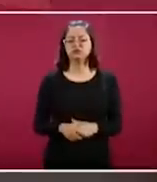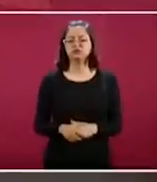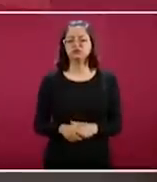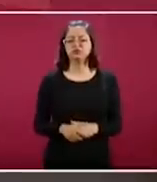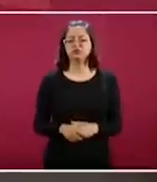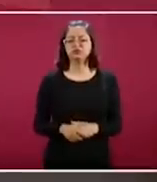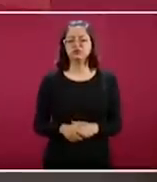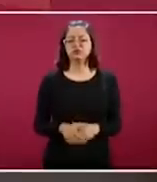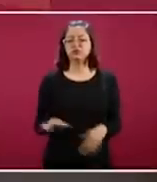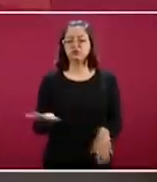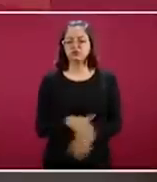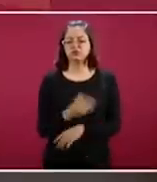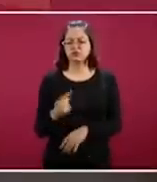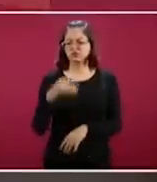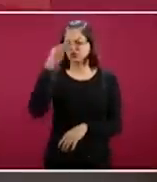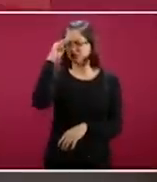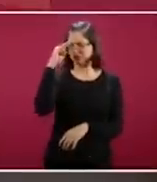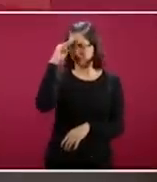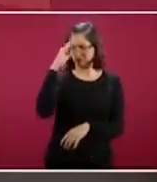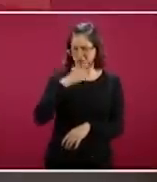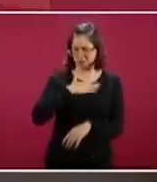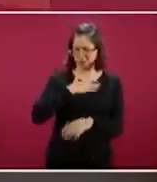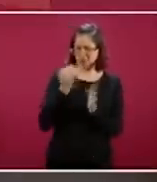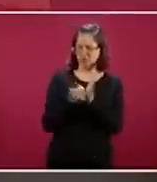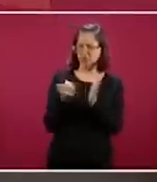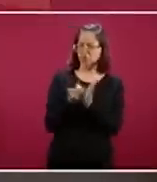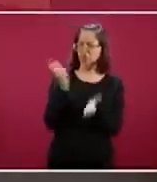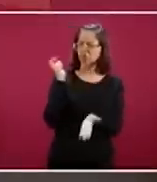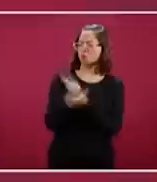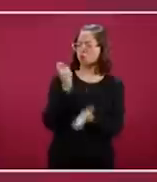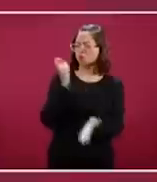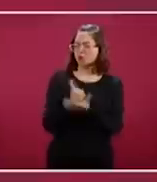porque no quiere que esos impuestos se utilicen